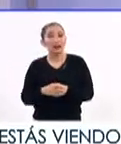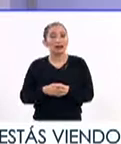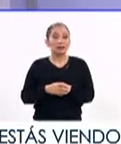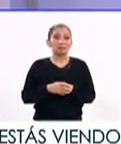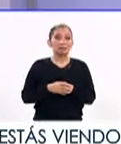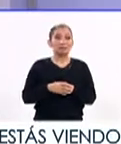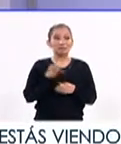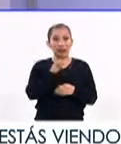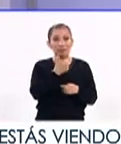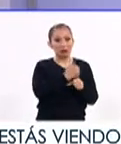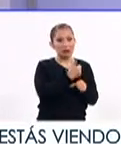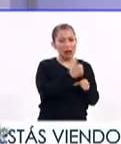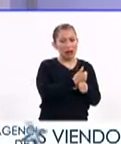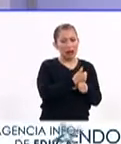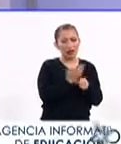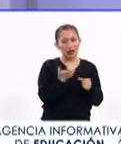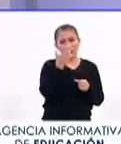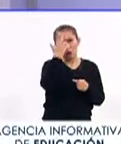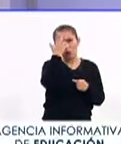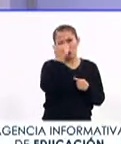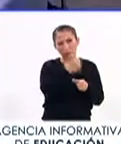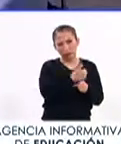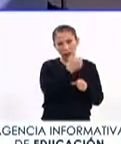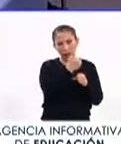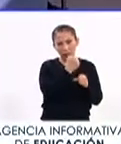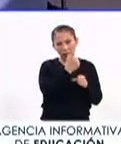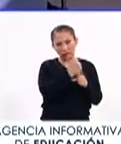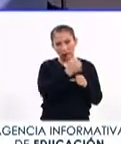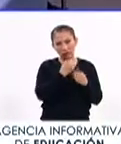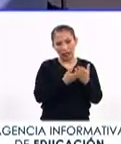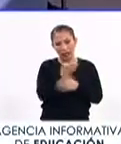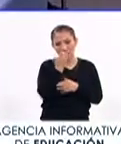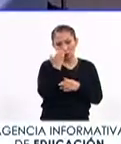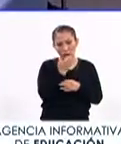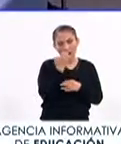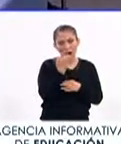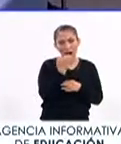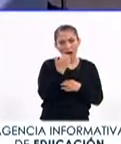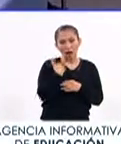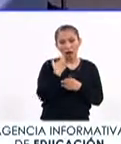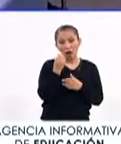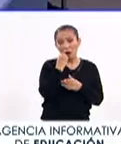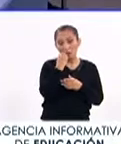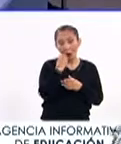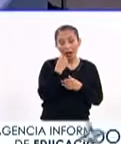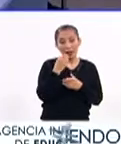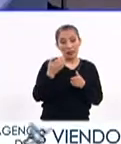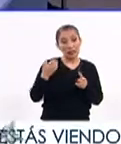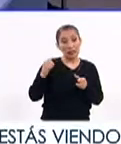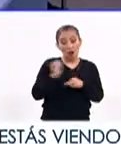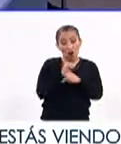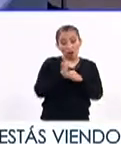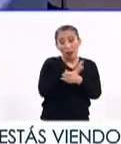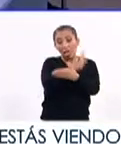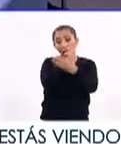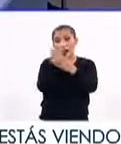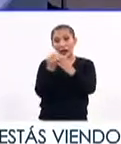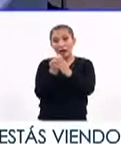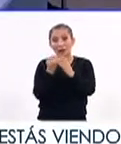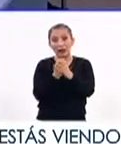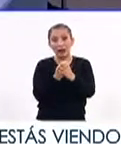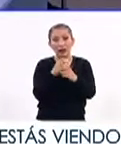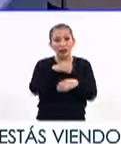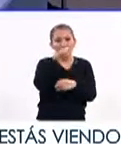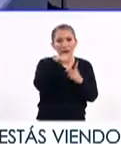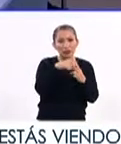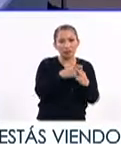sea, desde la primaria, desde me acuerdo, sexto de primaria, salir de la escuela, comer en el carro para ir a las clases de la escuela. ¿A qué edad